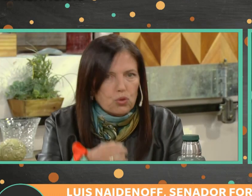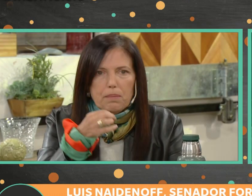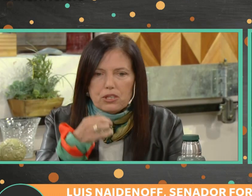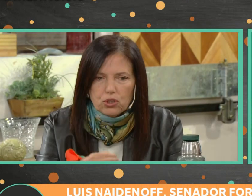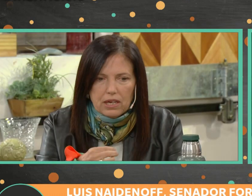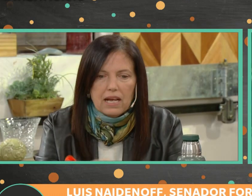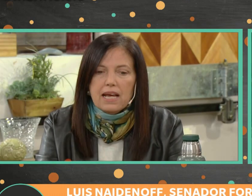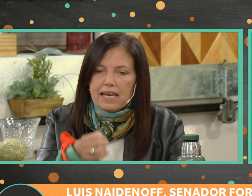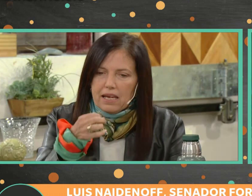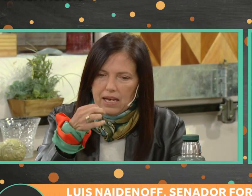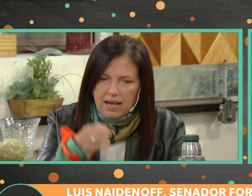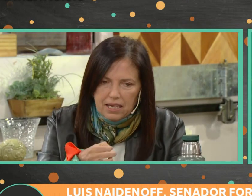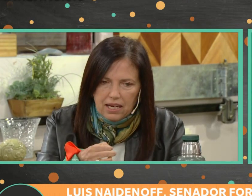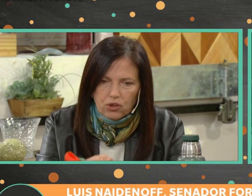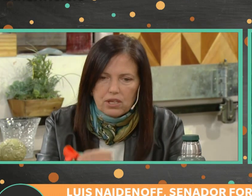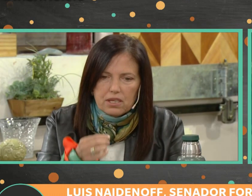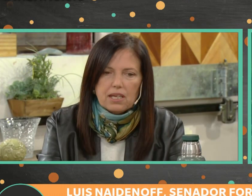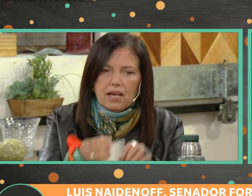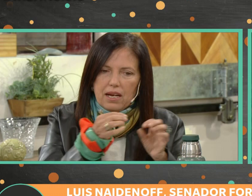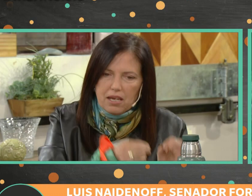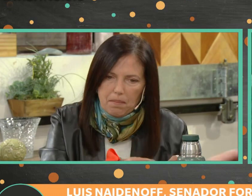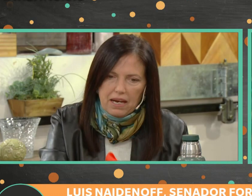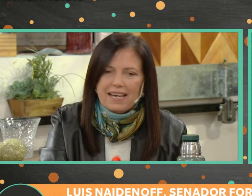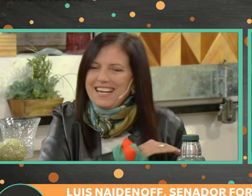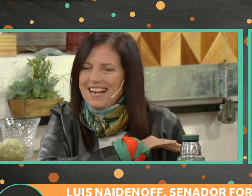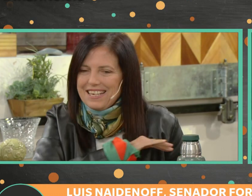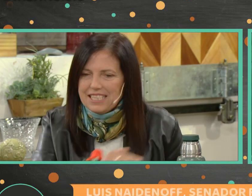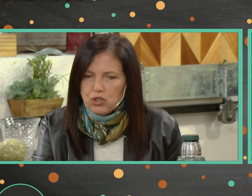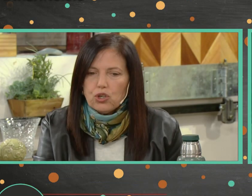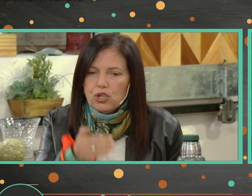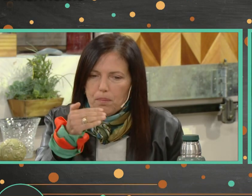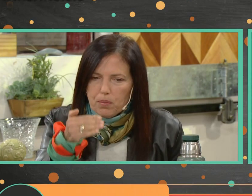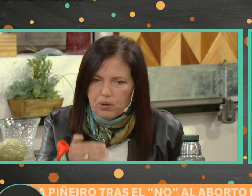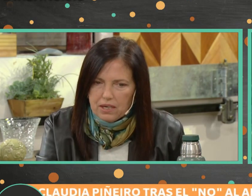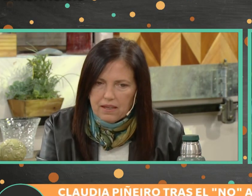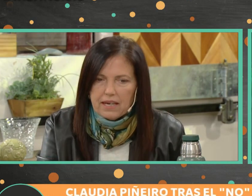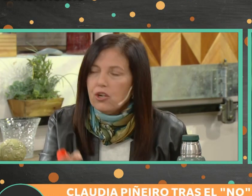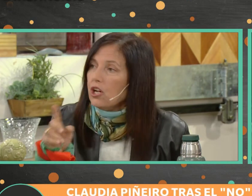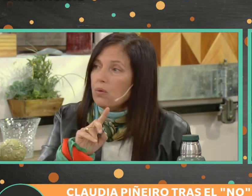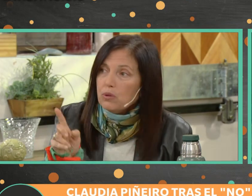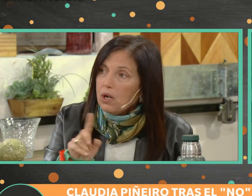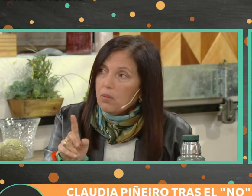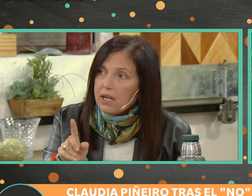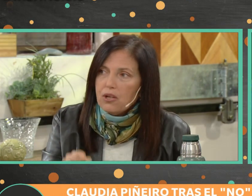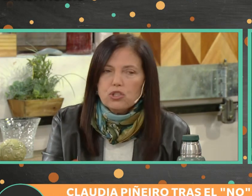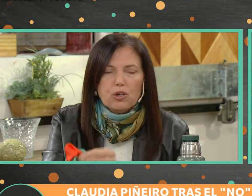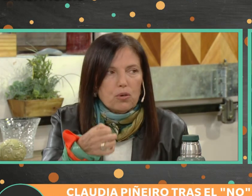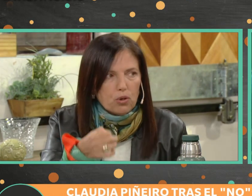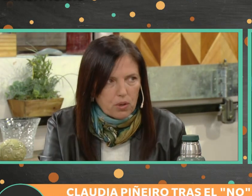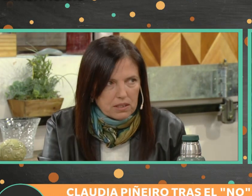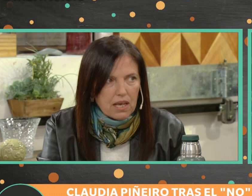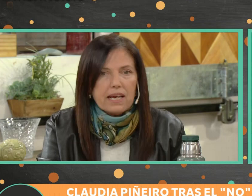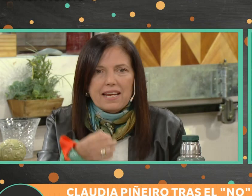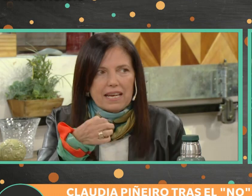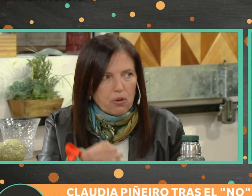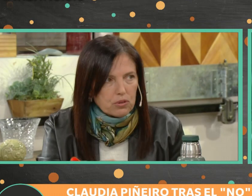absoluto. Yo, una persona que es legislador y dice la ley es mala y la rechazo y no propone nada, creo que no actúa como legislador sino como